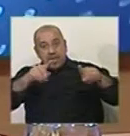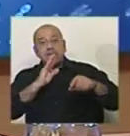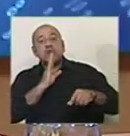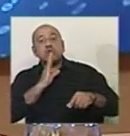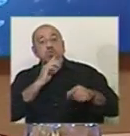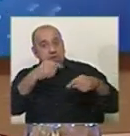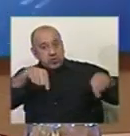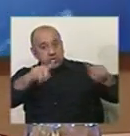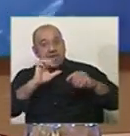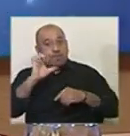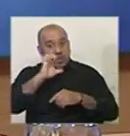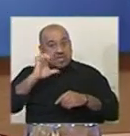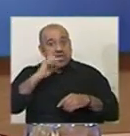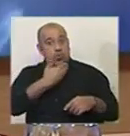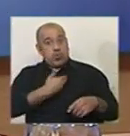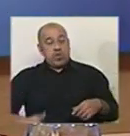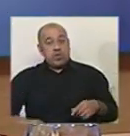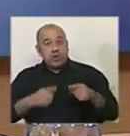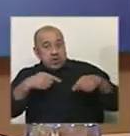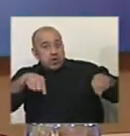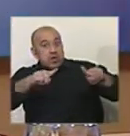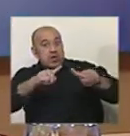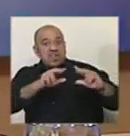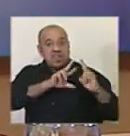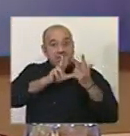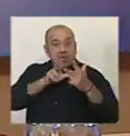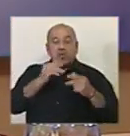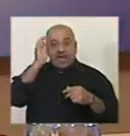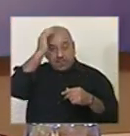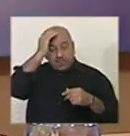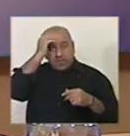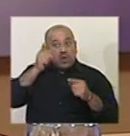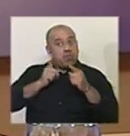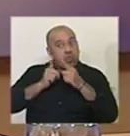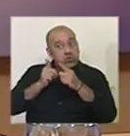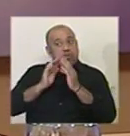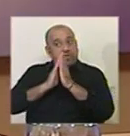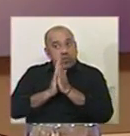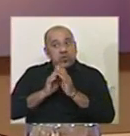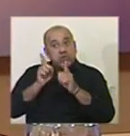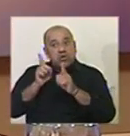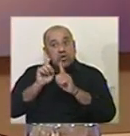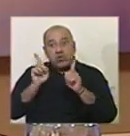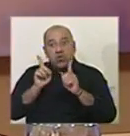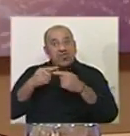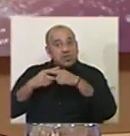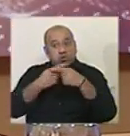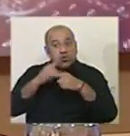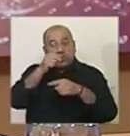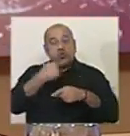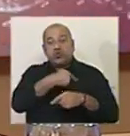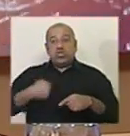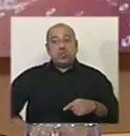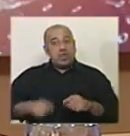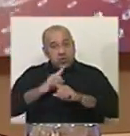muy fuerte norteamericano de empresarios que le mandaron el mensaje para decir, por favor, no te pelees más con China. Trump